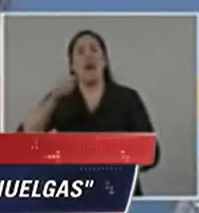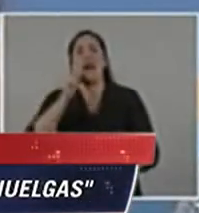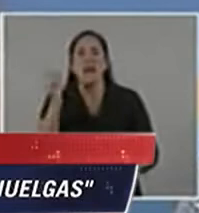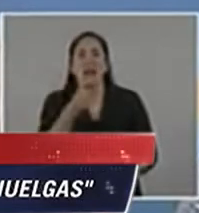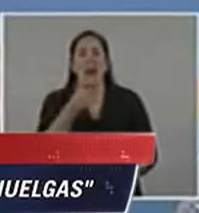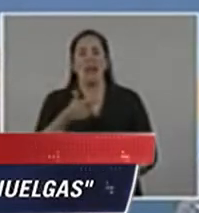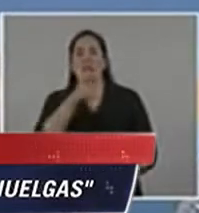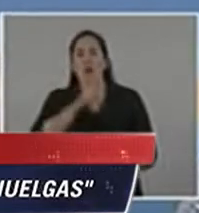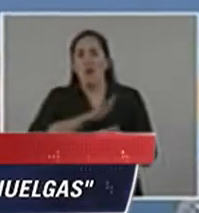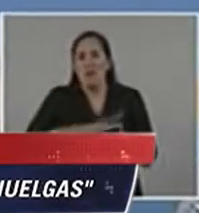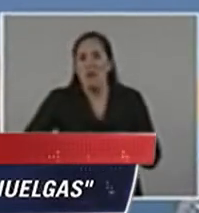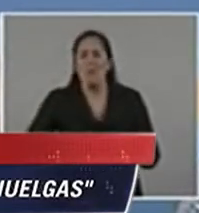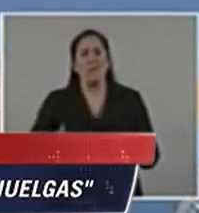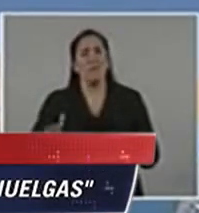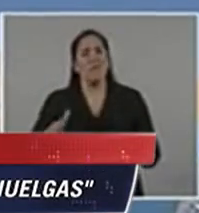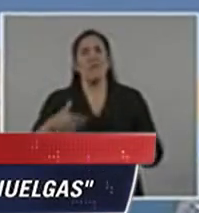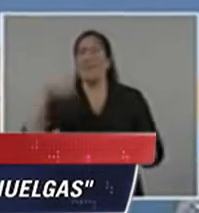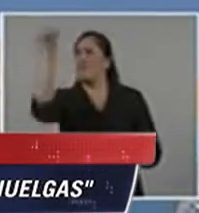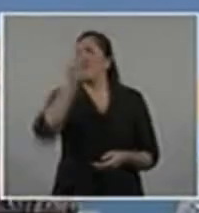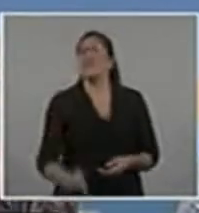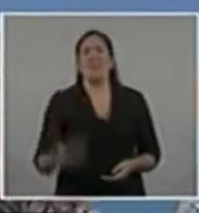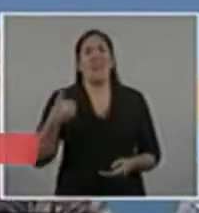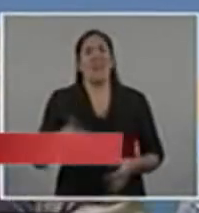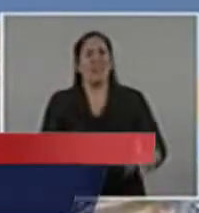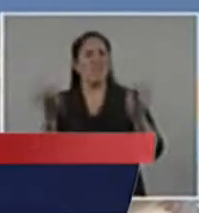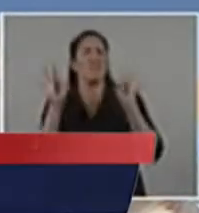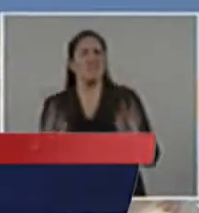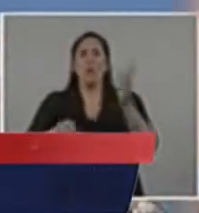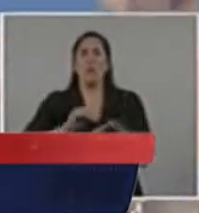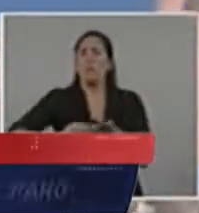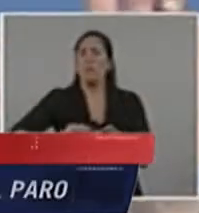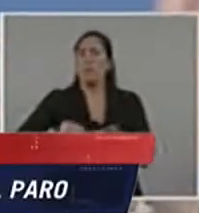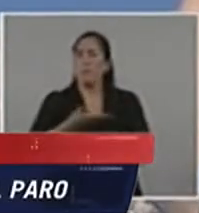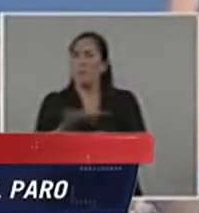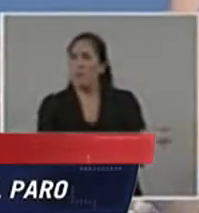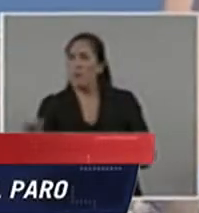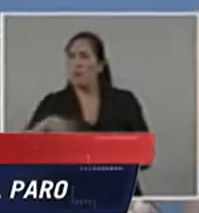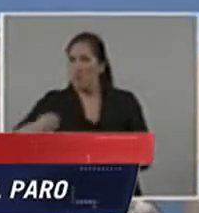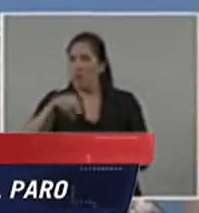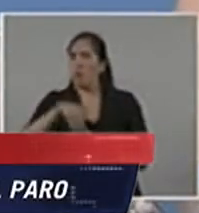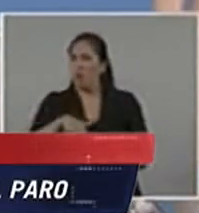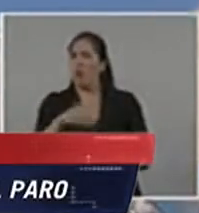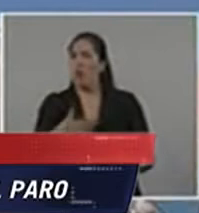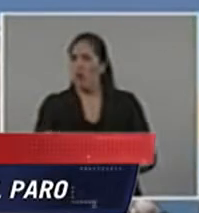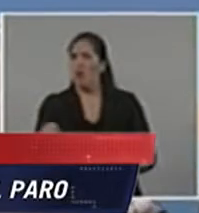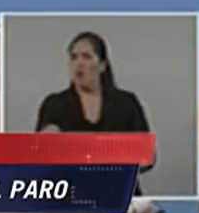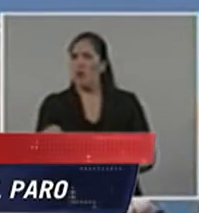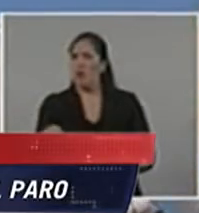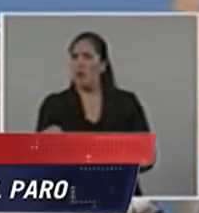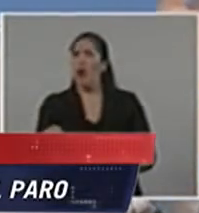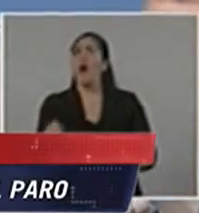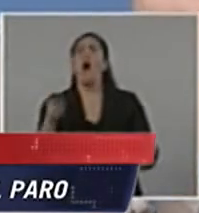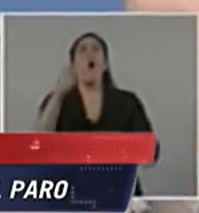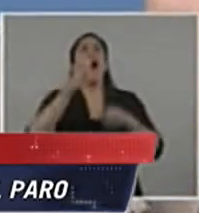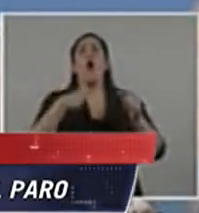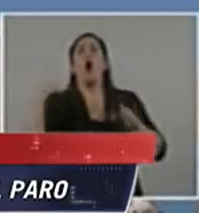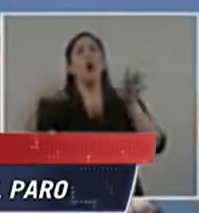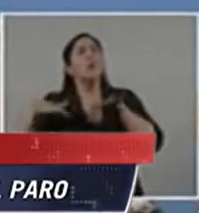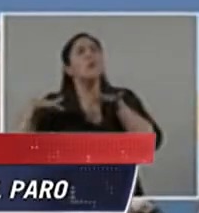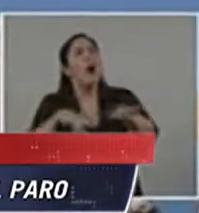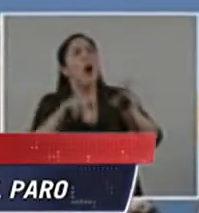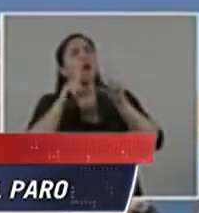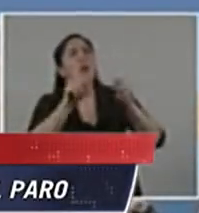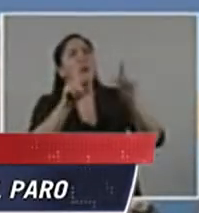el gas, a lo largo y a lo ancho del país. No quiero ver huelgas porque cerraron una fábrica o porque